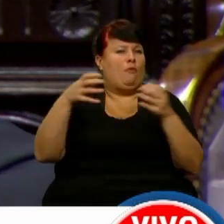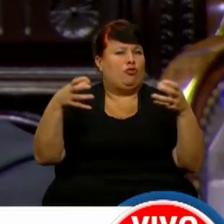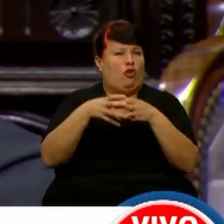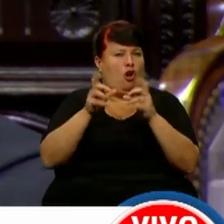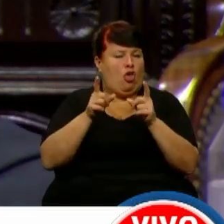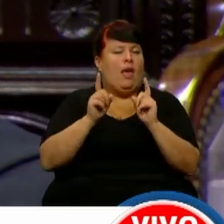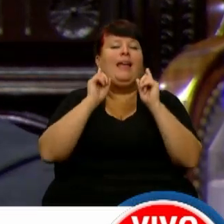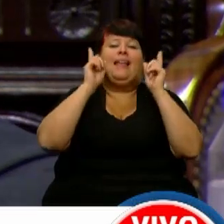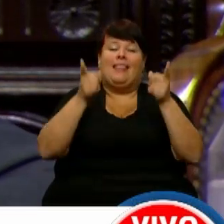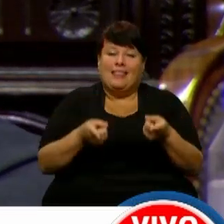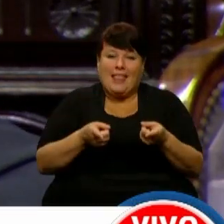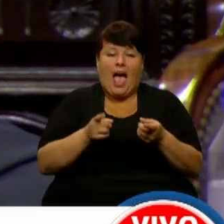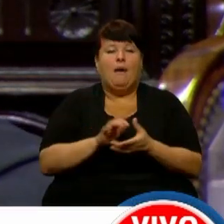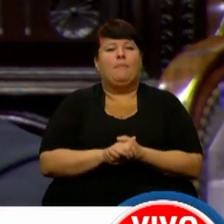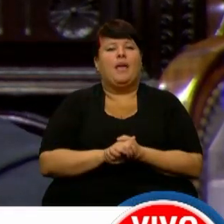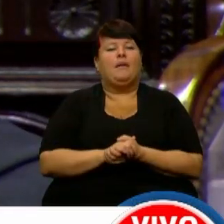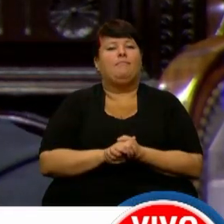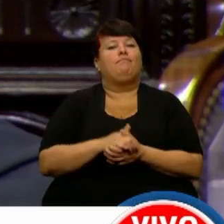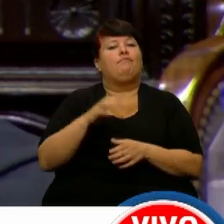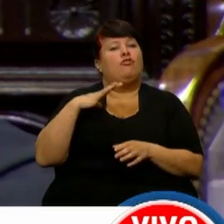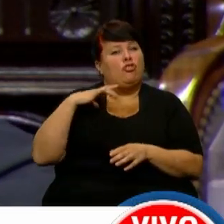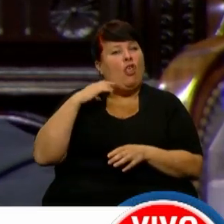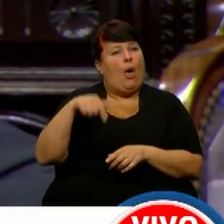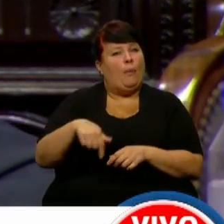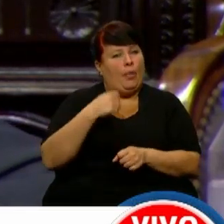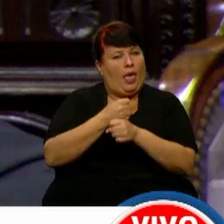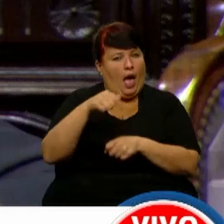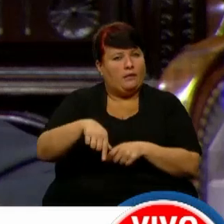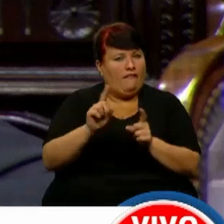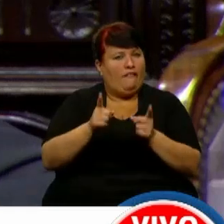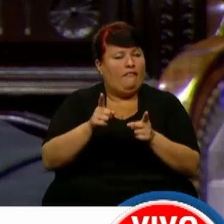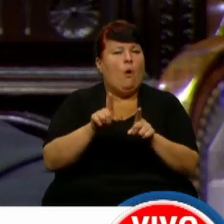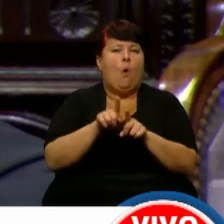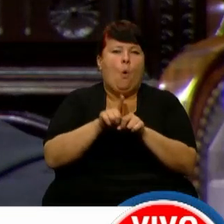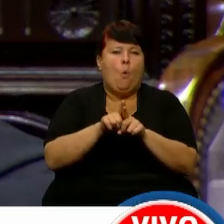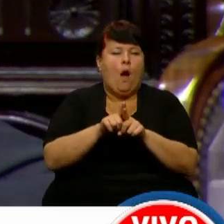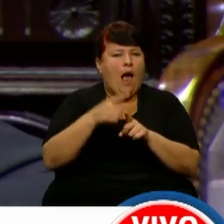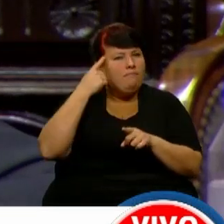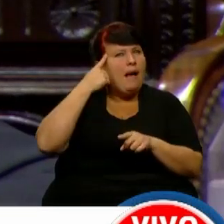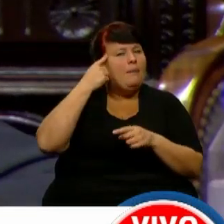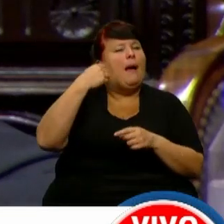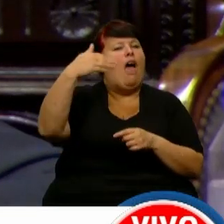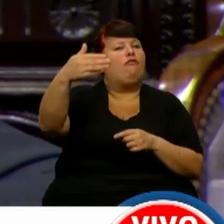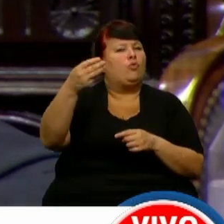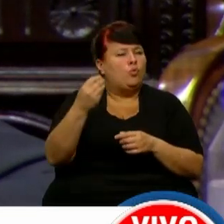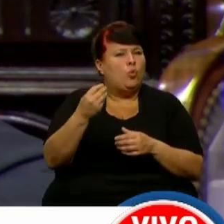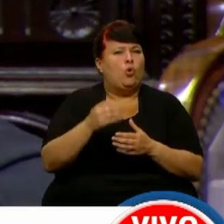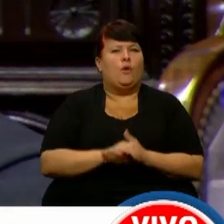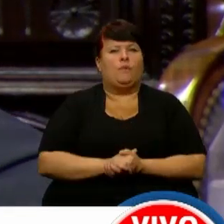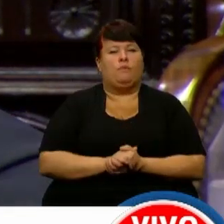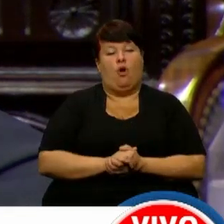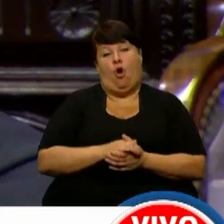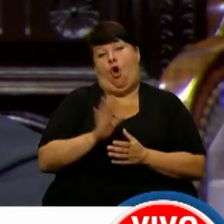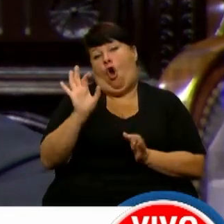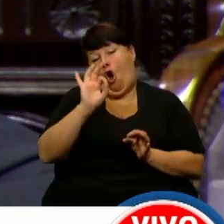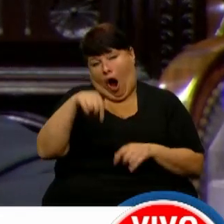y, además, algo que todavía sigue ocurriendo y es como para considerar en el futuro